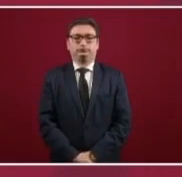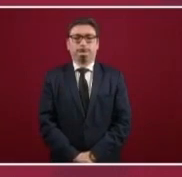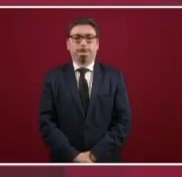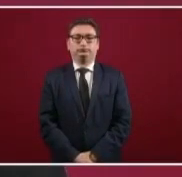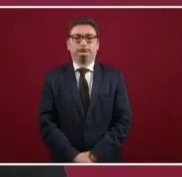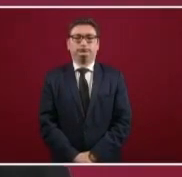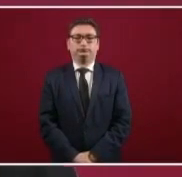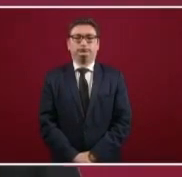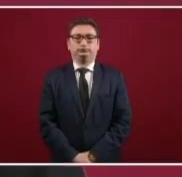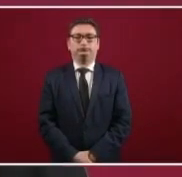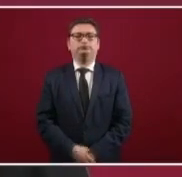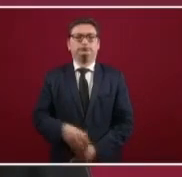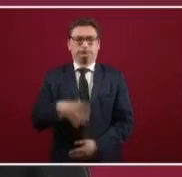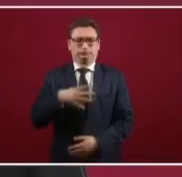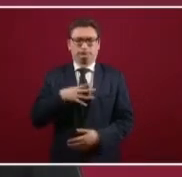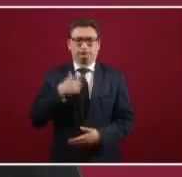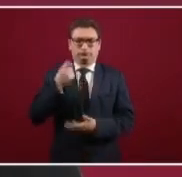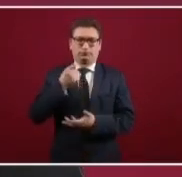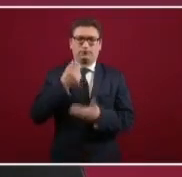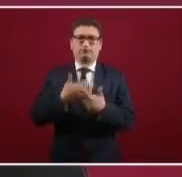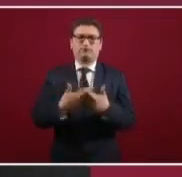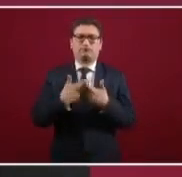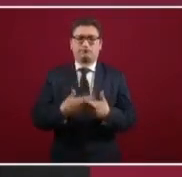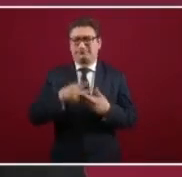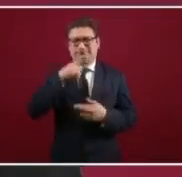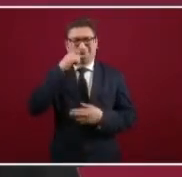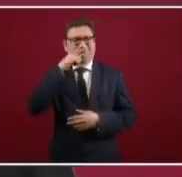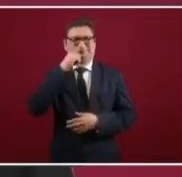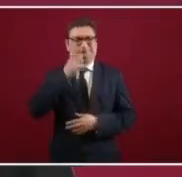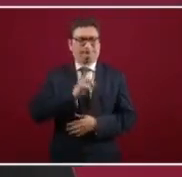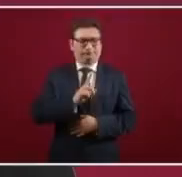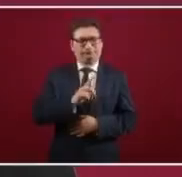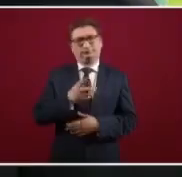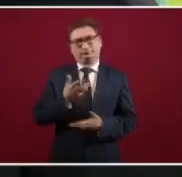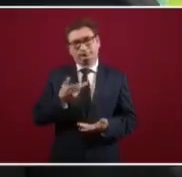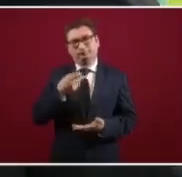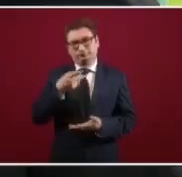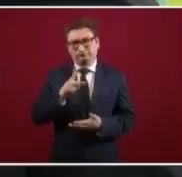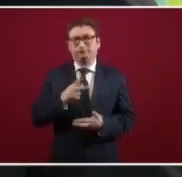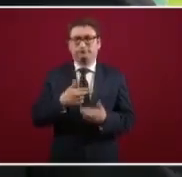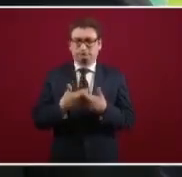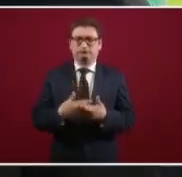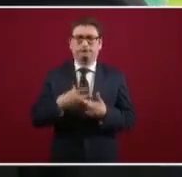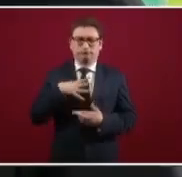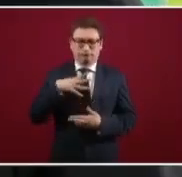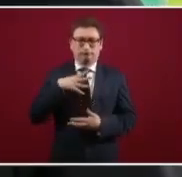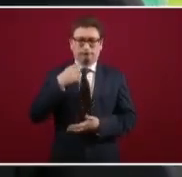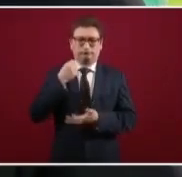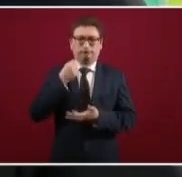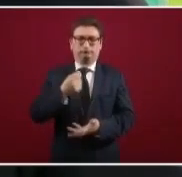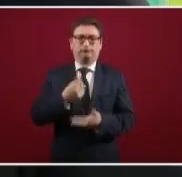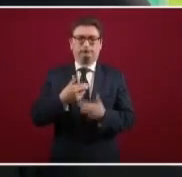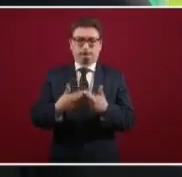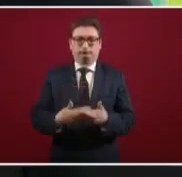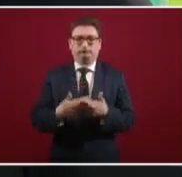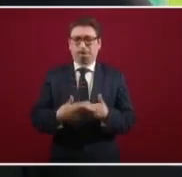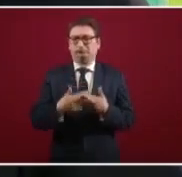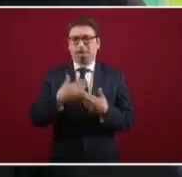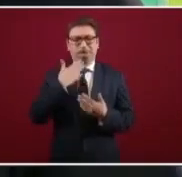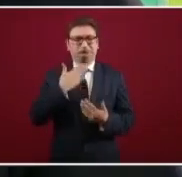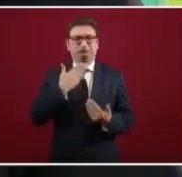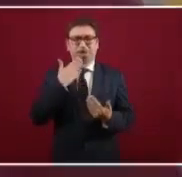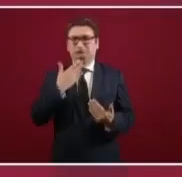tenemos presupuesto no es para presumir pero hay finanzas públicas